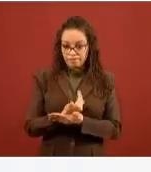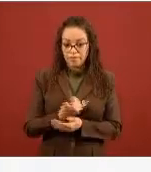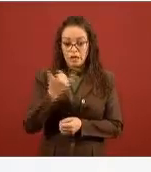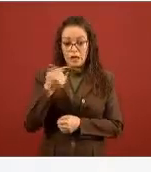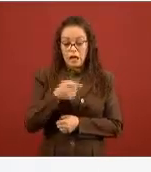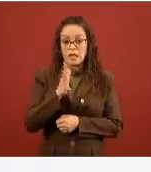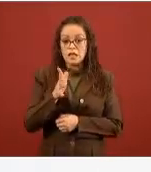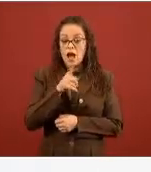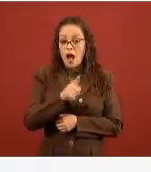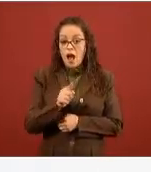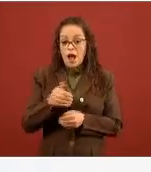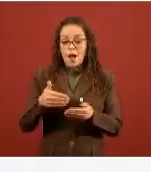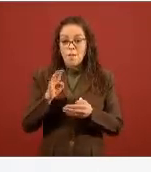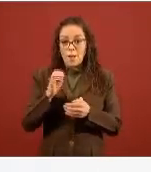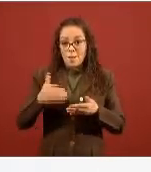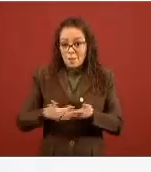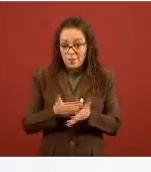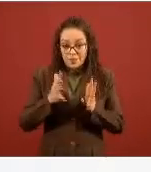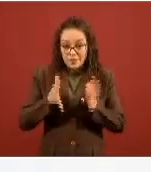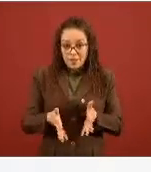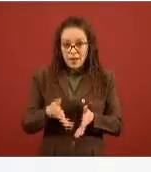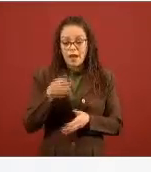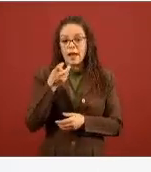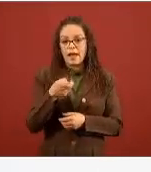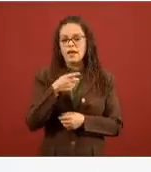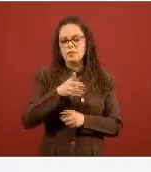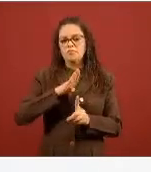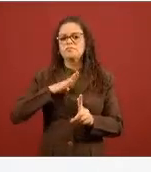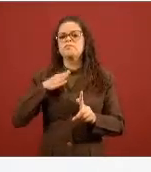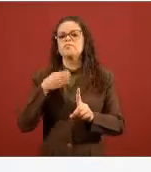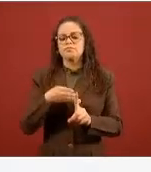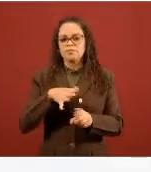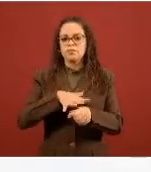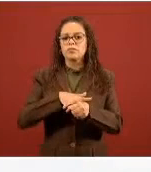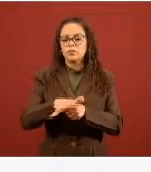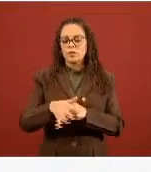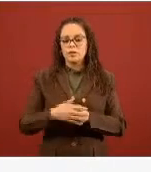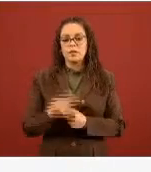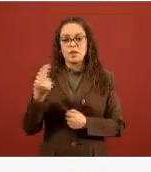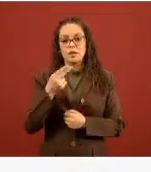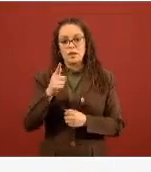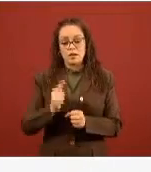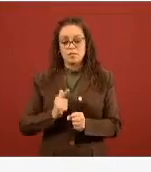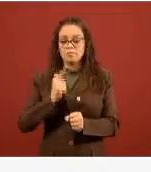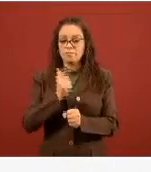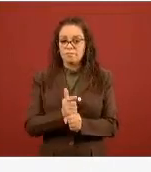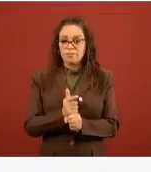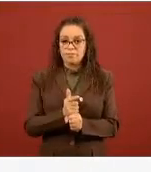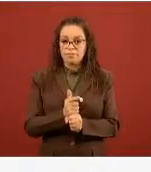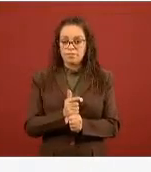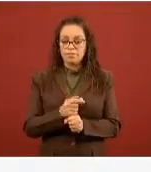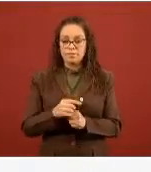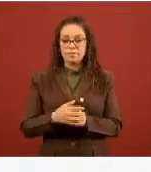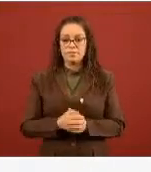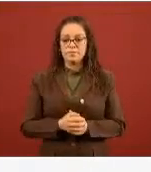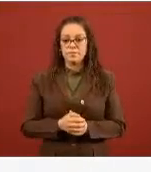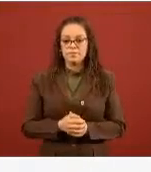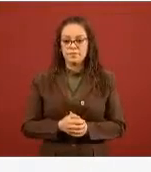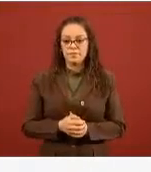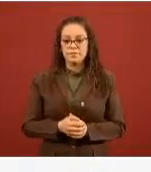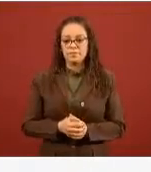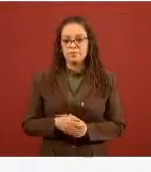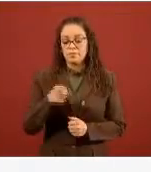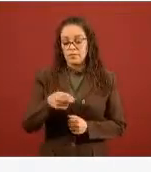nacido está centrada especialmente en identificada como uno de estos servicios que